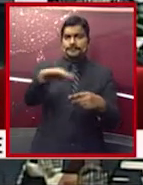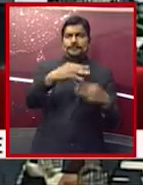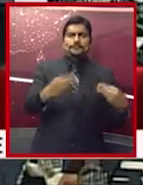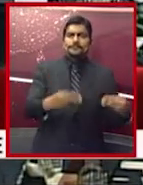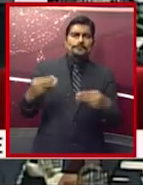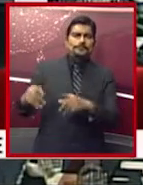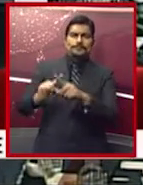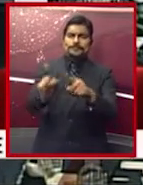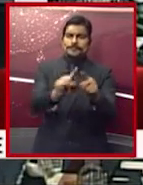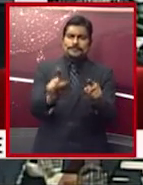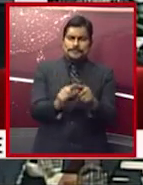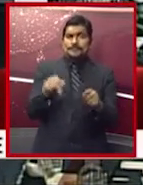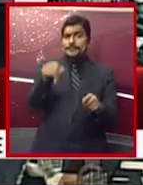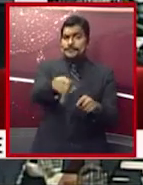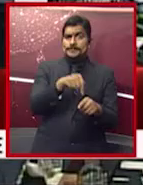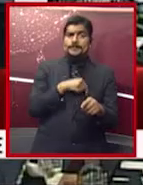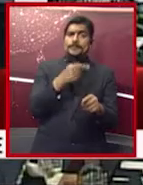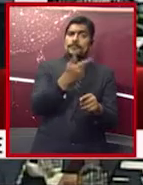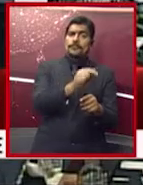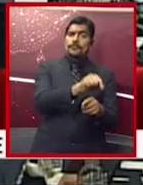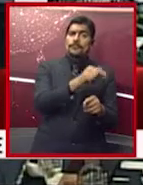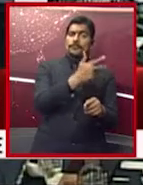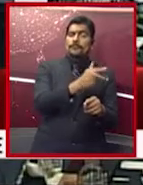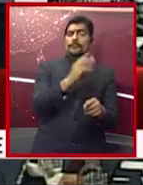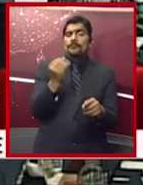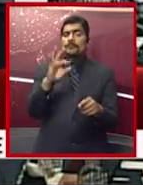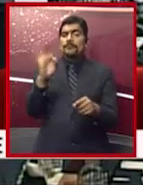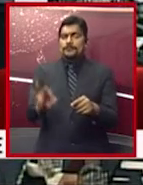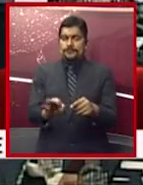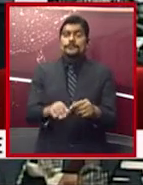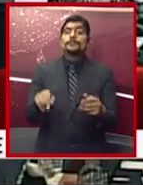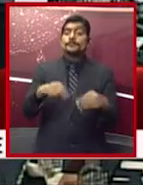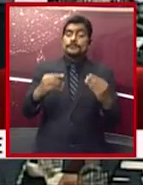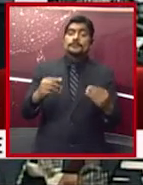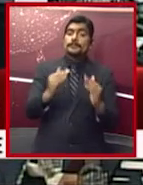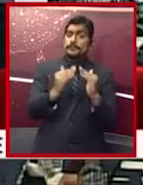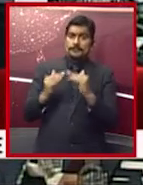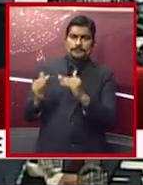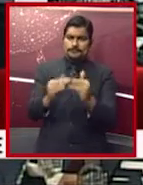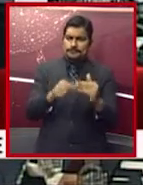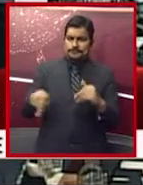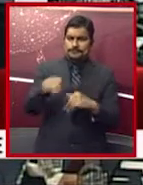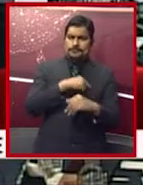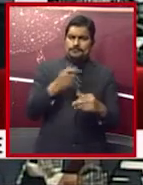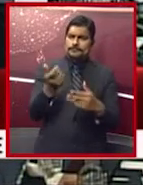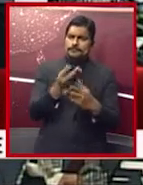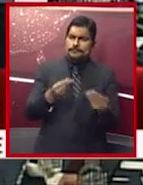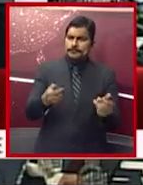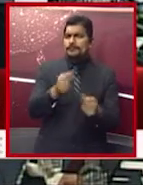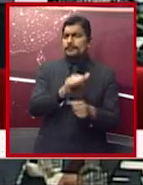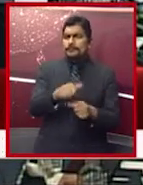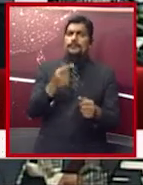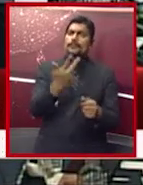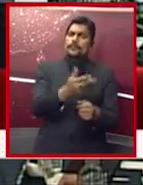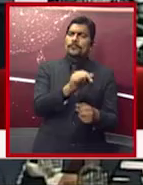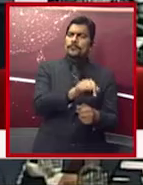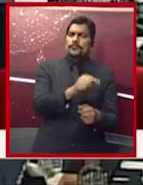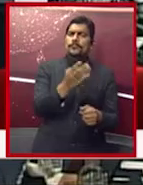entre 7.8 y 9%. Para el sector doméstico de alto consumo, el incremento fue